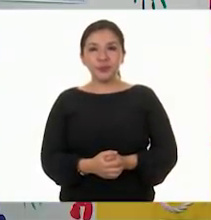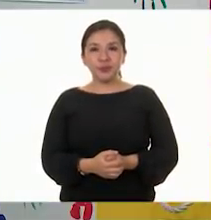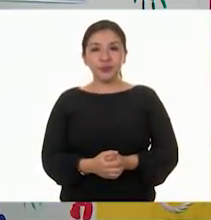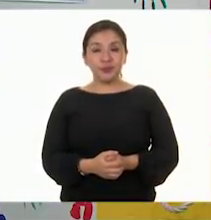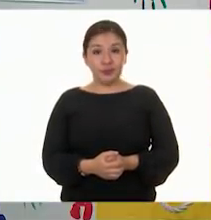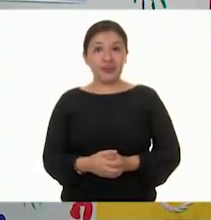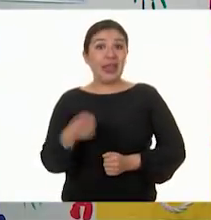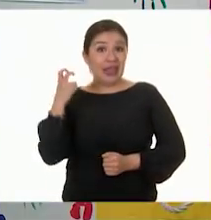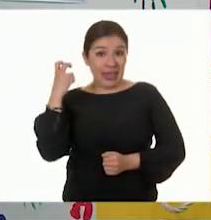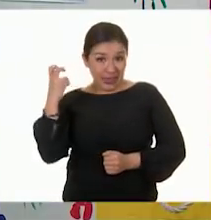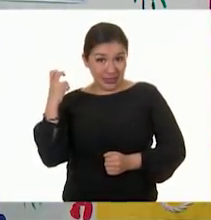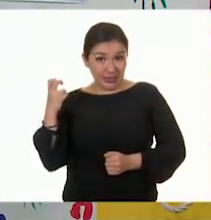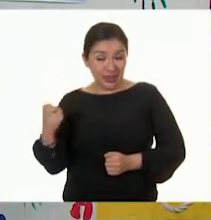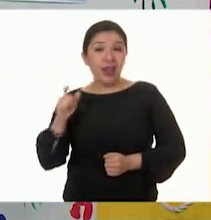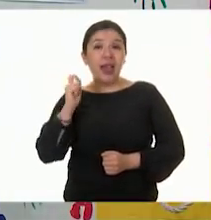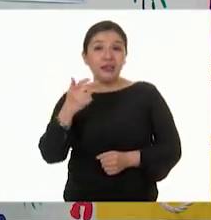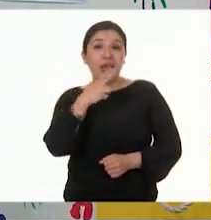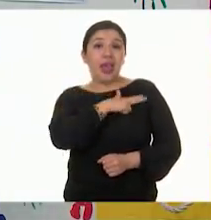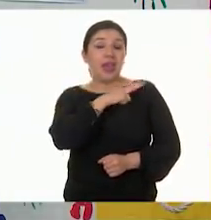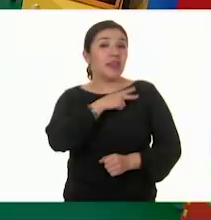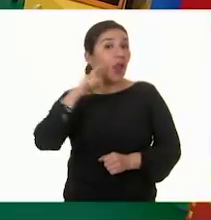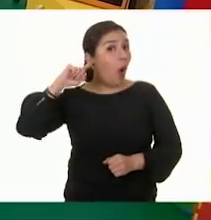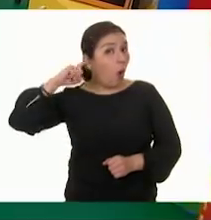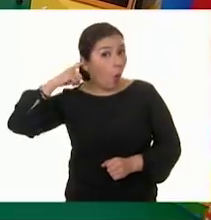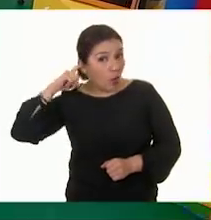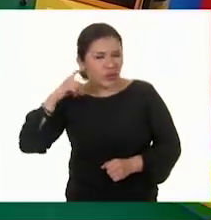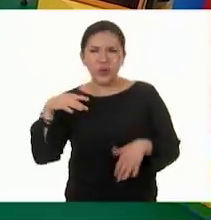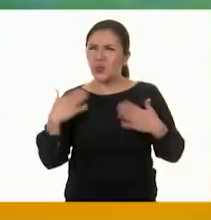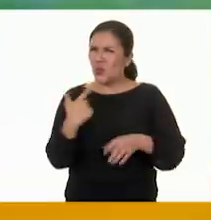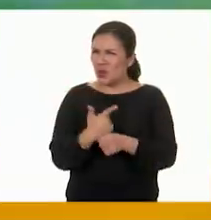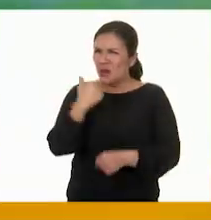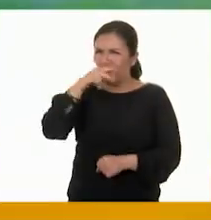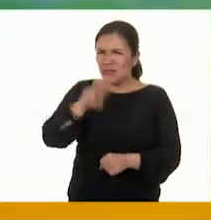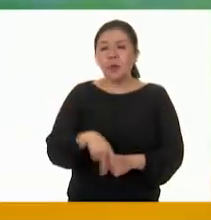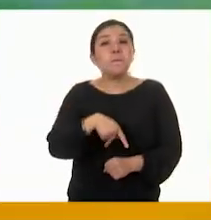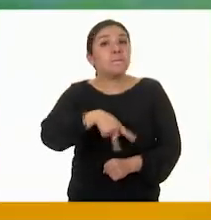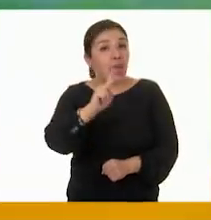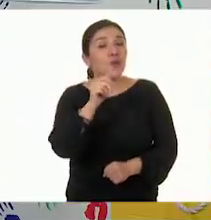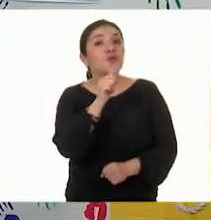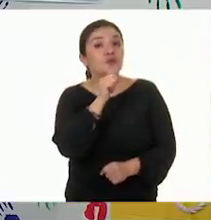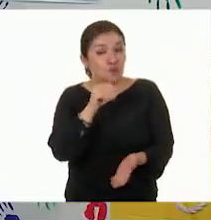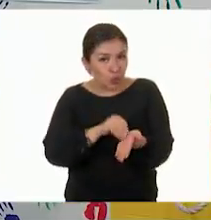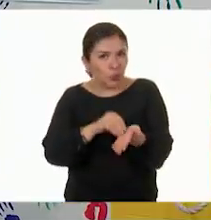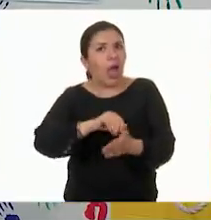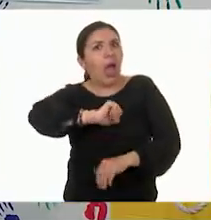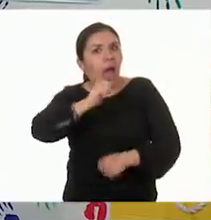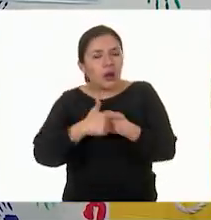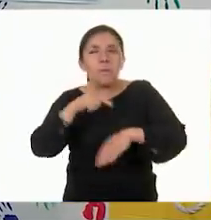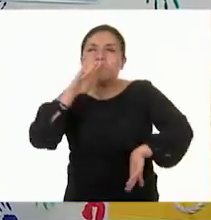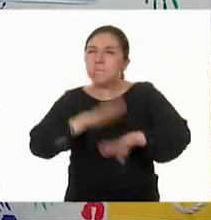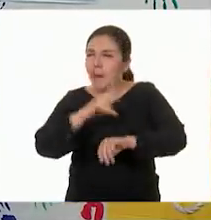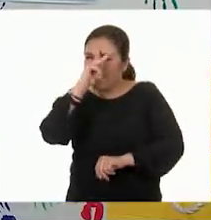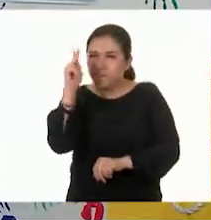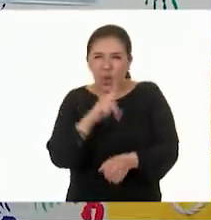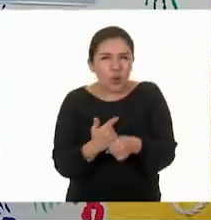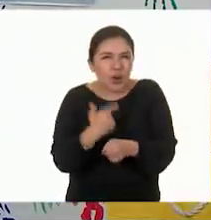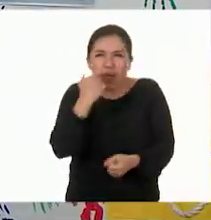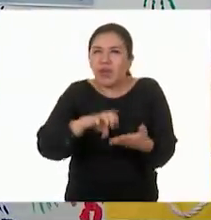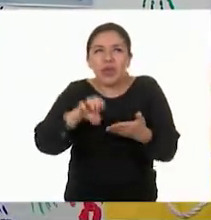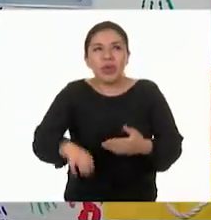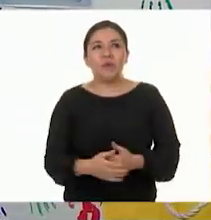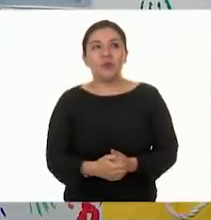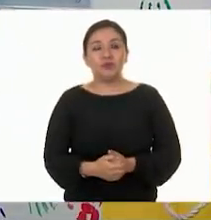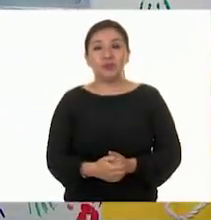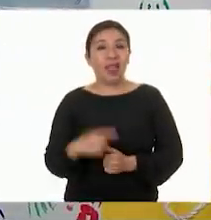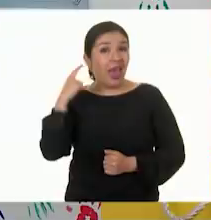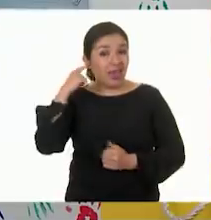Estas últimas son de lesiones en el oído. ¡Ay, qué grave! Pero todavía puede haber algo más grave. ¿Cómo qué? Por ejemplo, tenemos